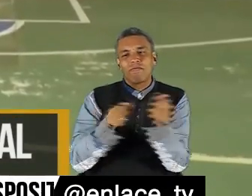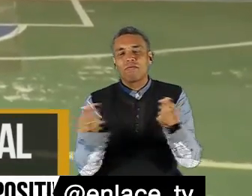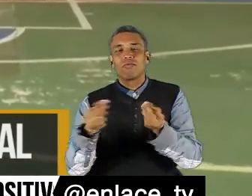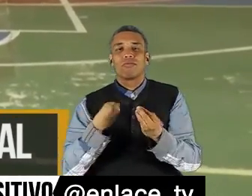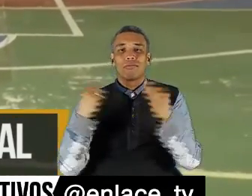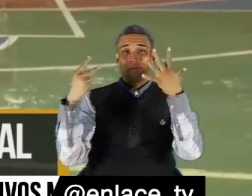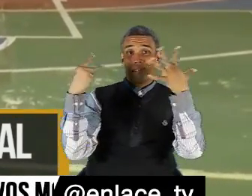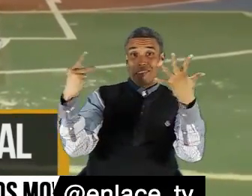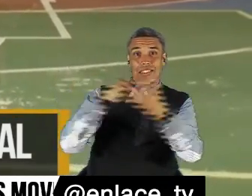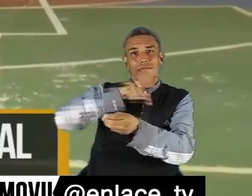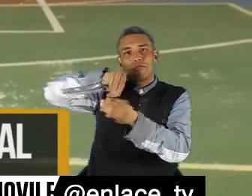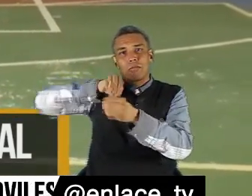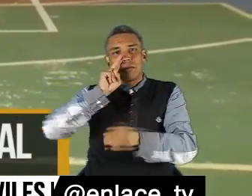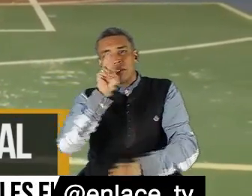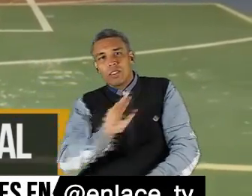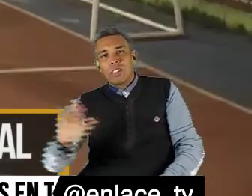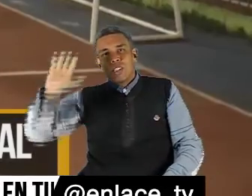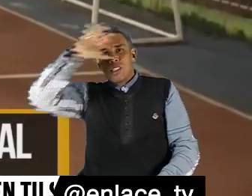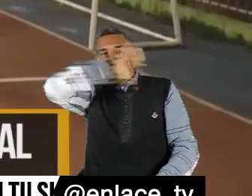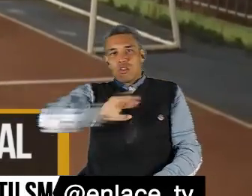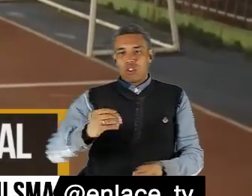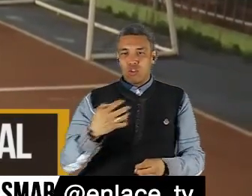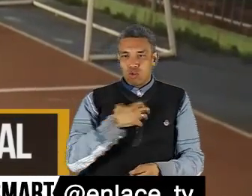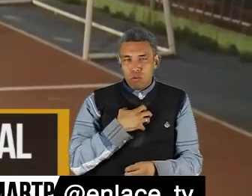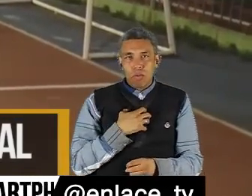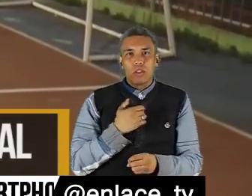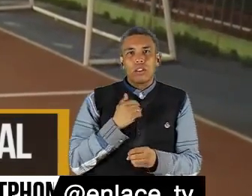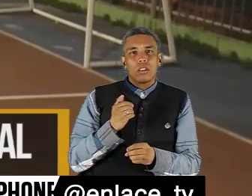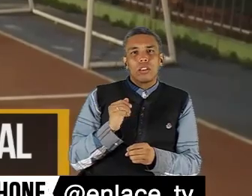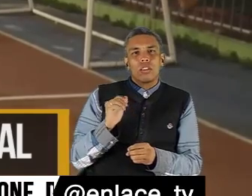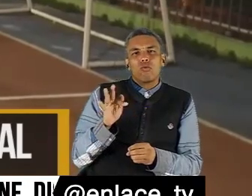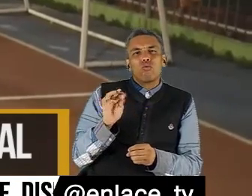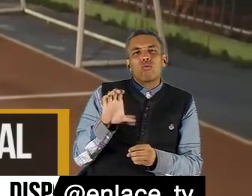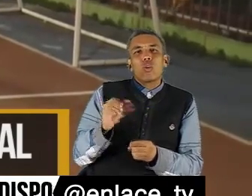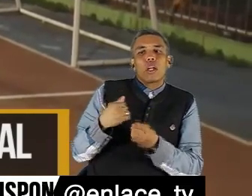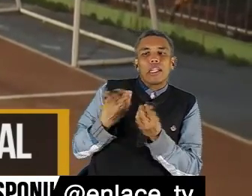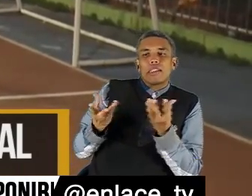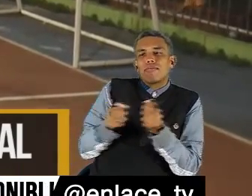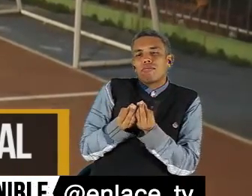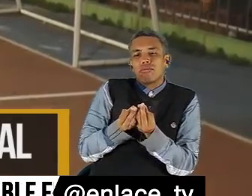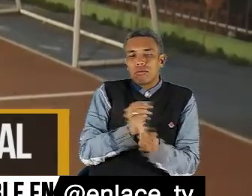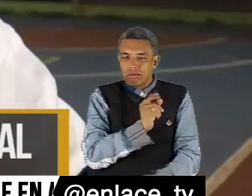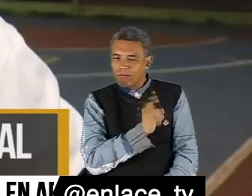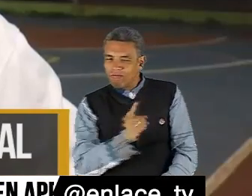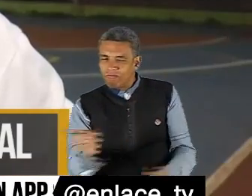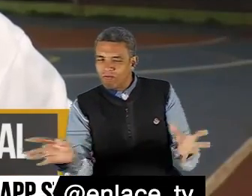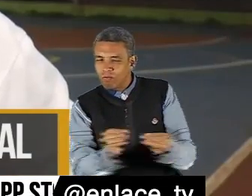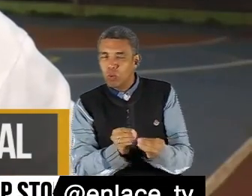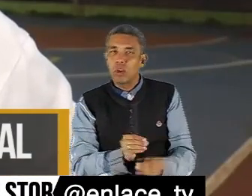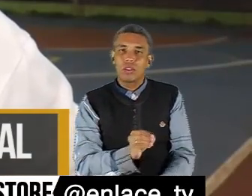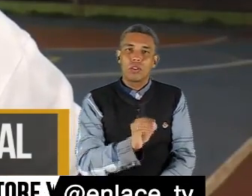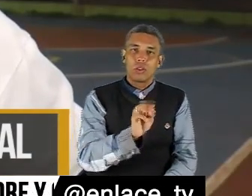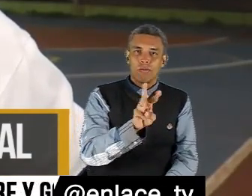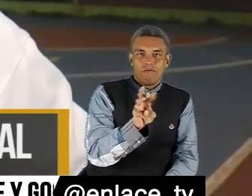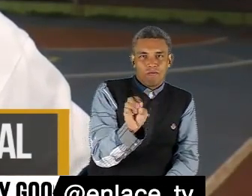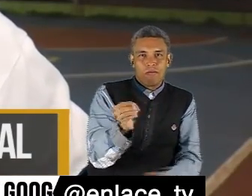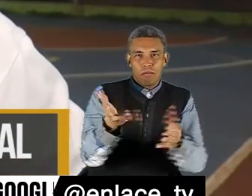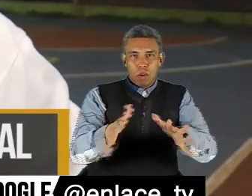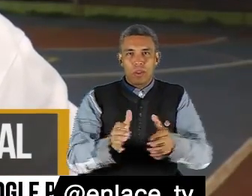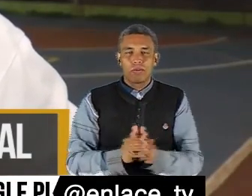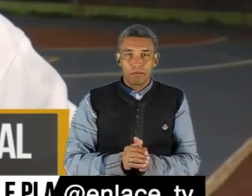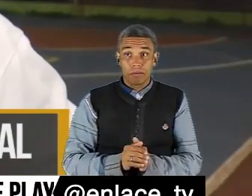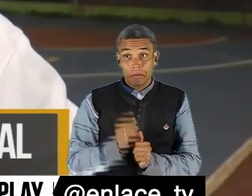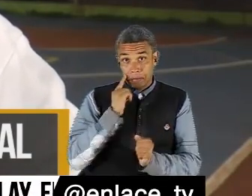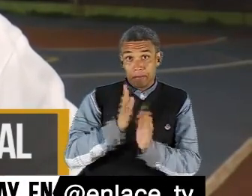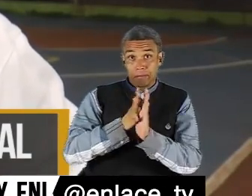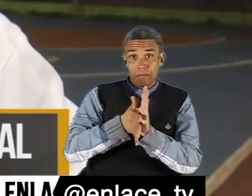evento nacional. Por su parte, el Club La Toca viajará con 30 deportistas aproximadamente. La manga nos ha ido muy bien,